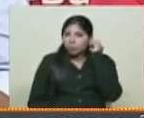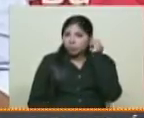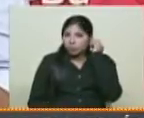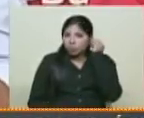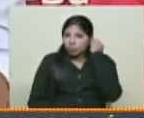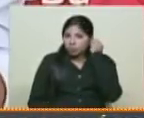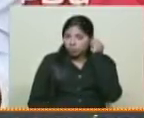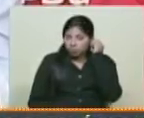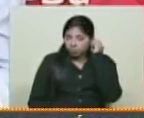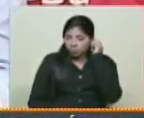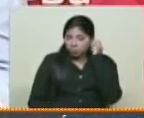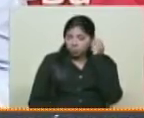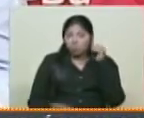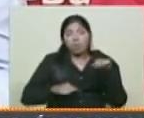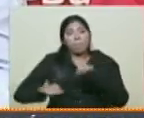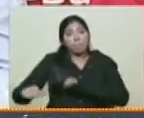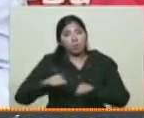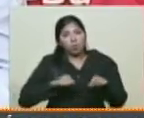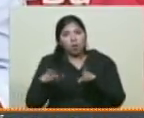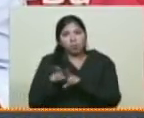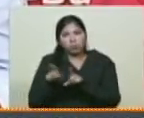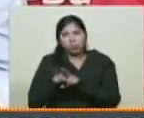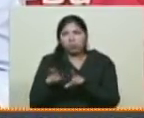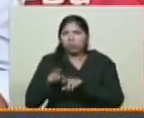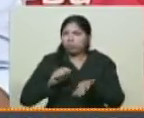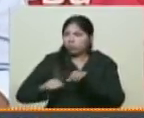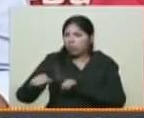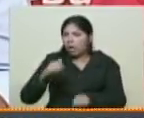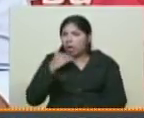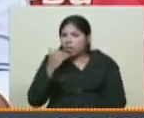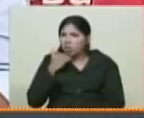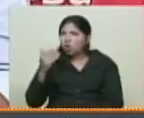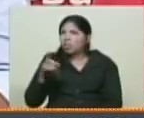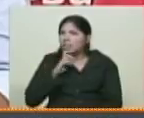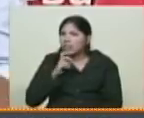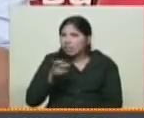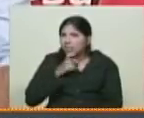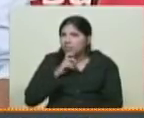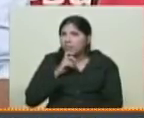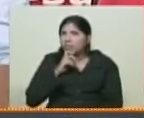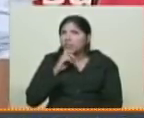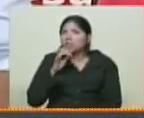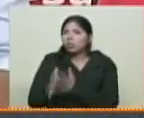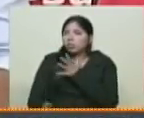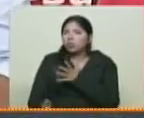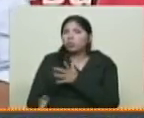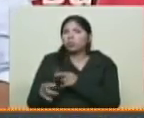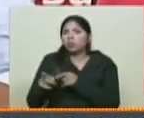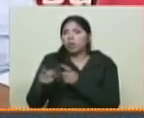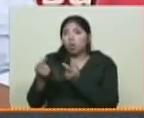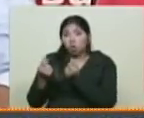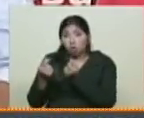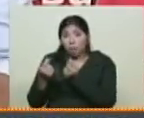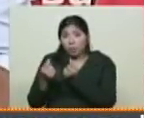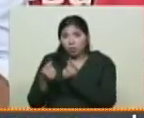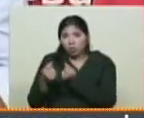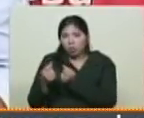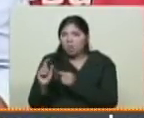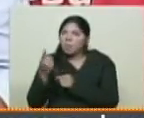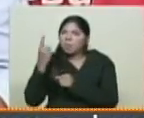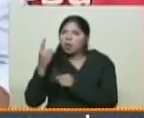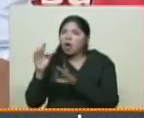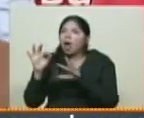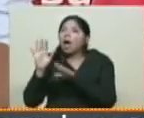la acción de protección social ante cualquier dificultad, ante cualquier exigencia en el campo económico. Lo primero es